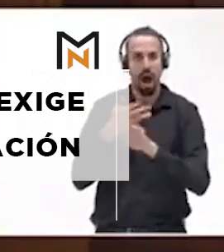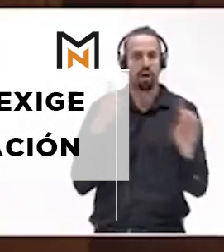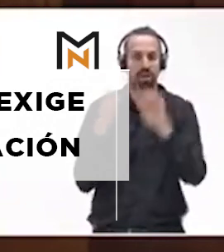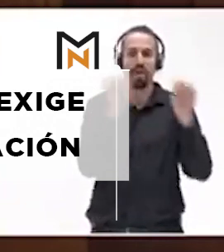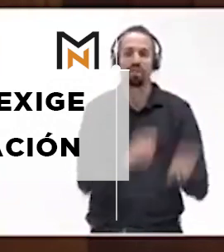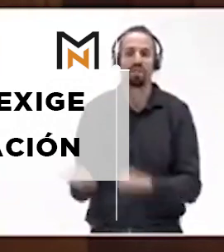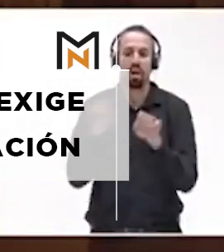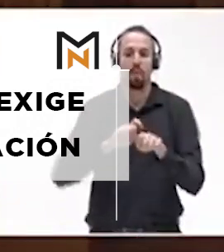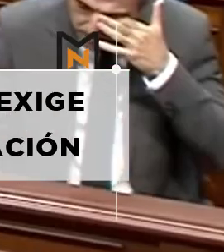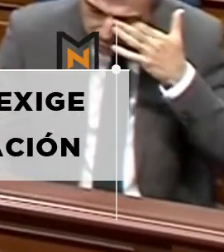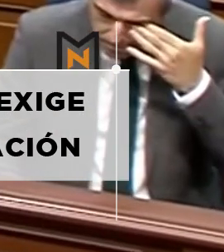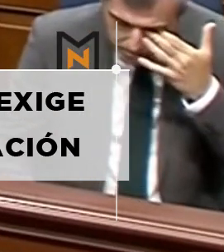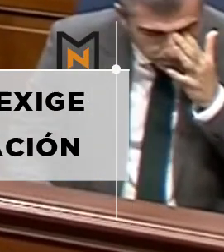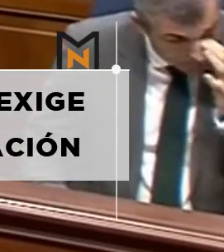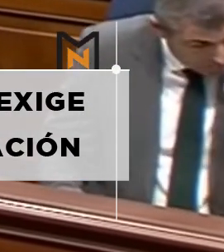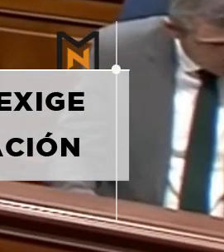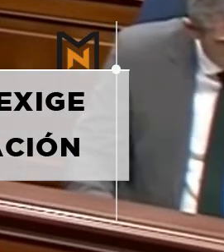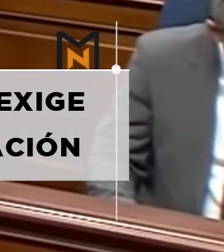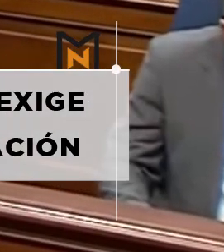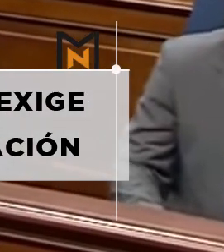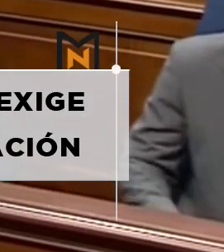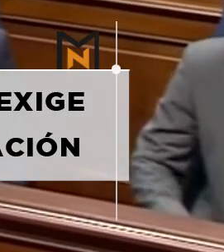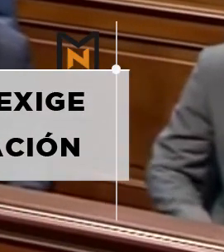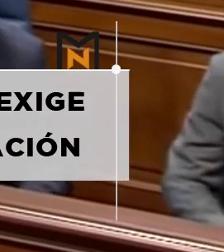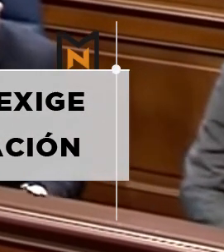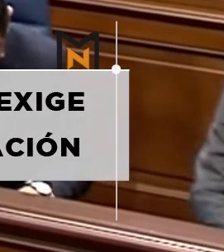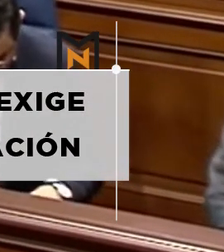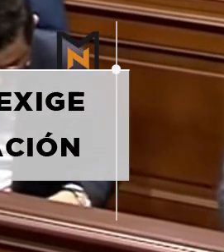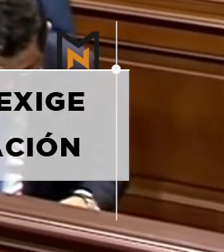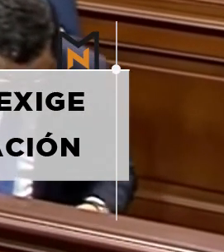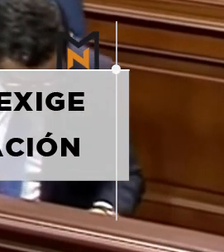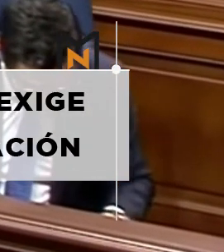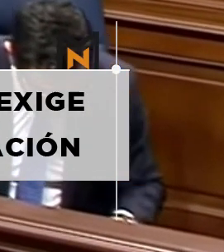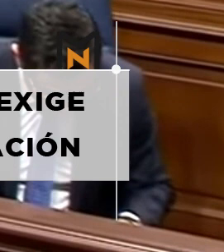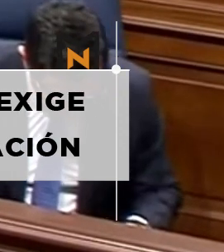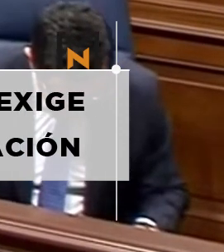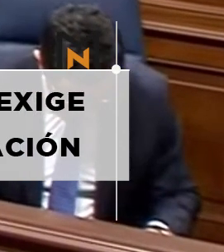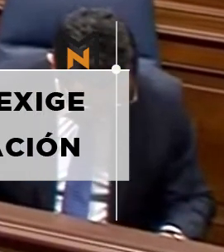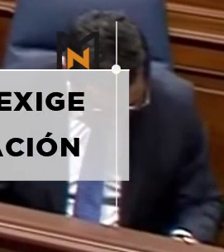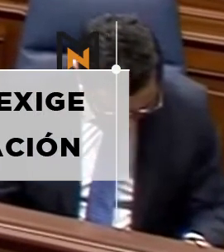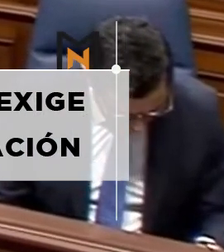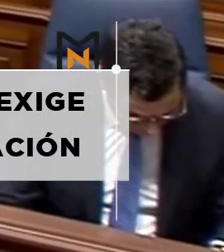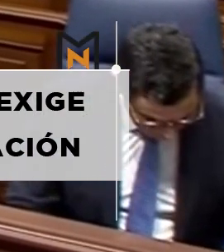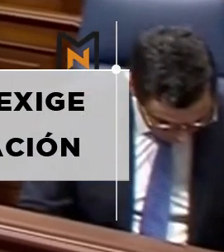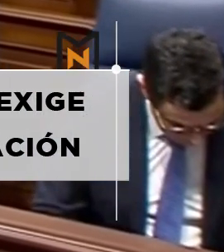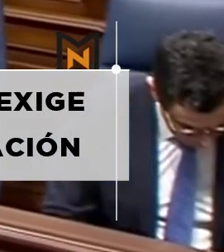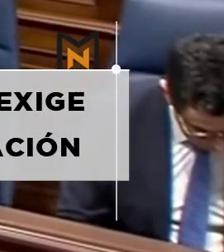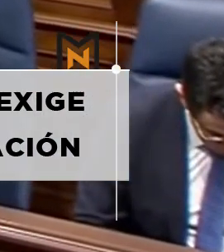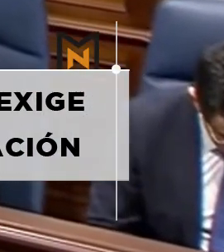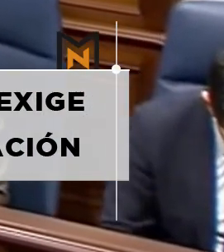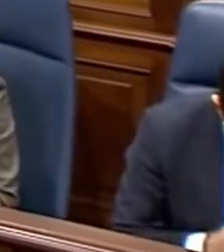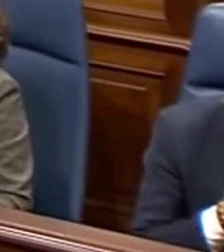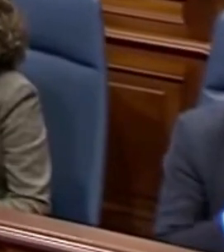presidentes para impulsar junto a cabildos insulares un pacto para promover un desarrollo territorial y poblacional